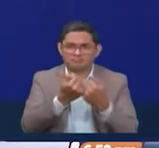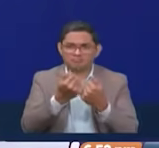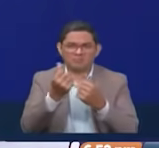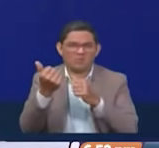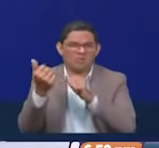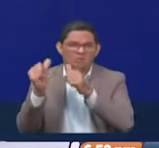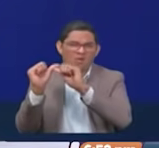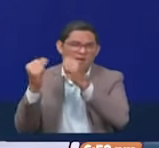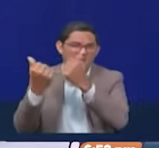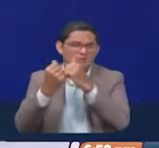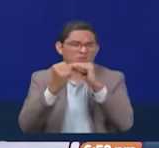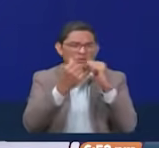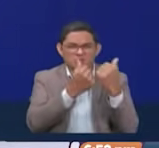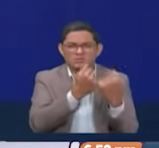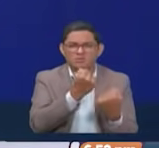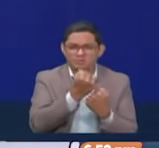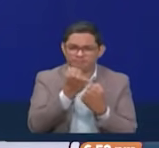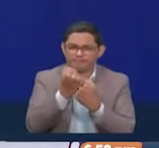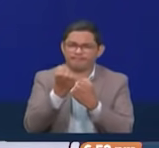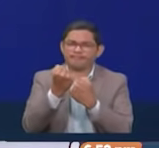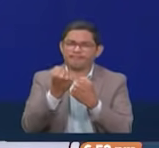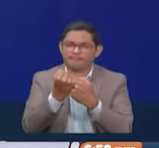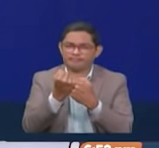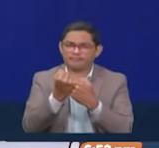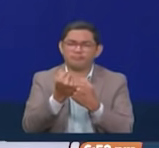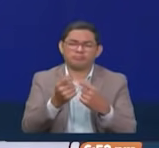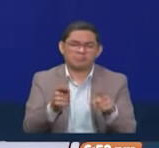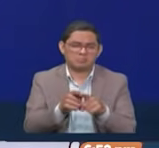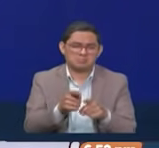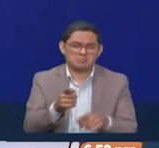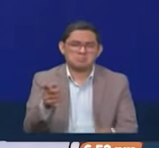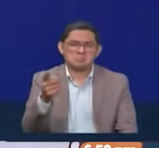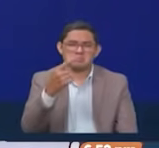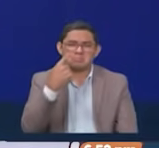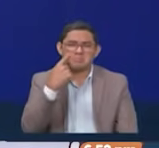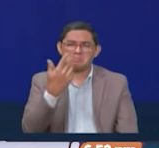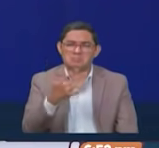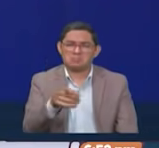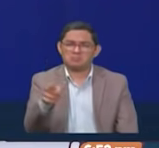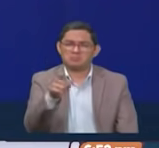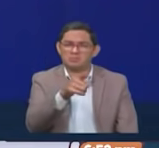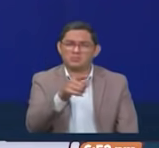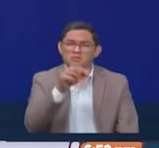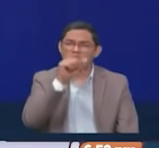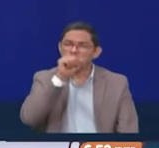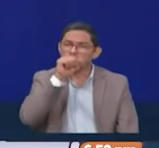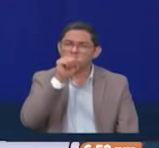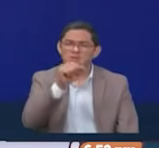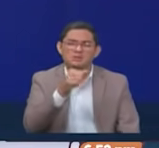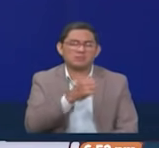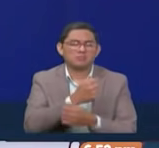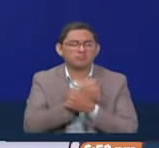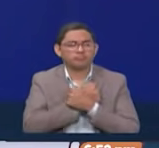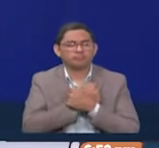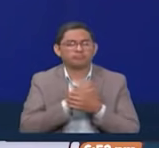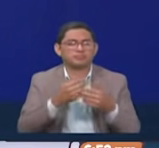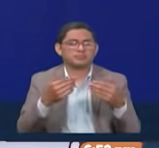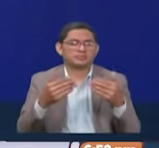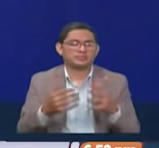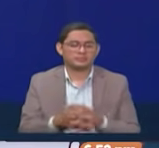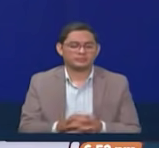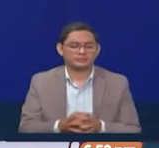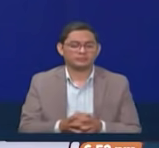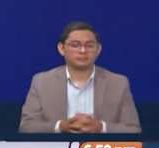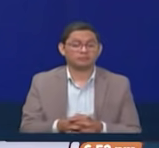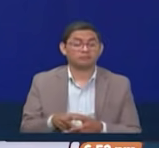organizaciones cívicas y sociales que han demostrado tener amor y cariño por su país con el